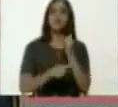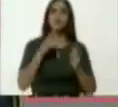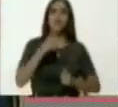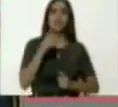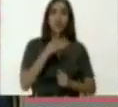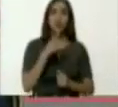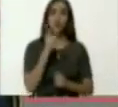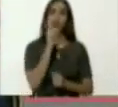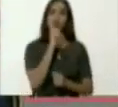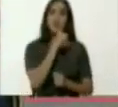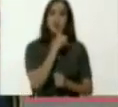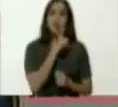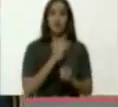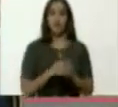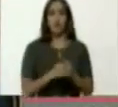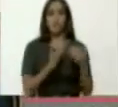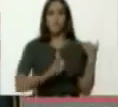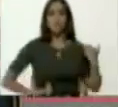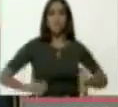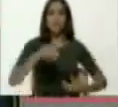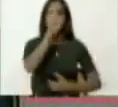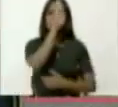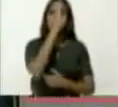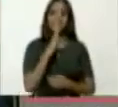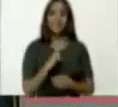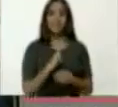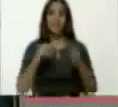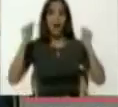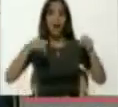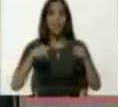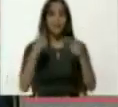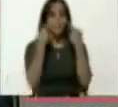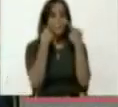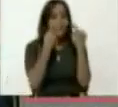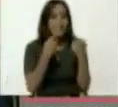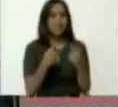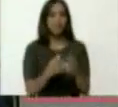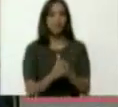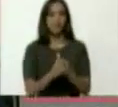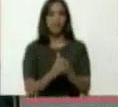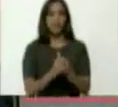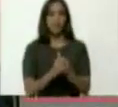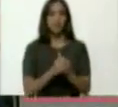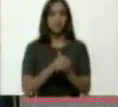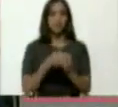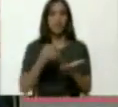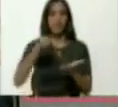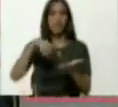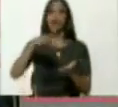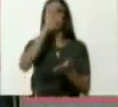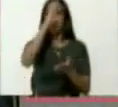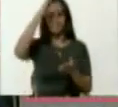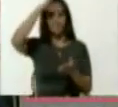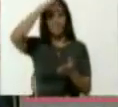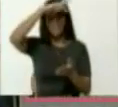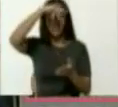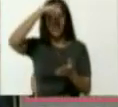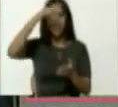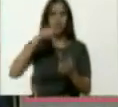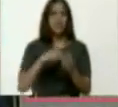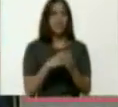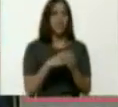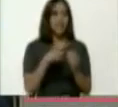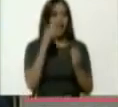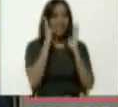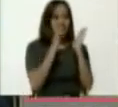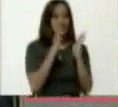Bolsonaro, que en estos días, en vez de estar pendiente del Amazonas, ¡ay, qué bueno! Una fuerza especial le metió un tiro a un secuestrador en la cabeza.